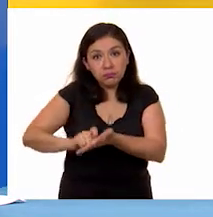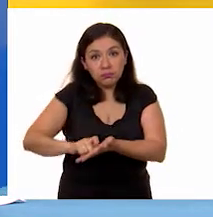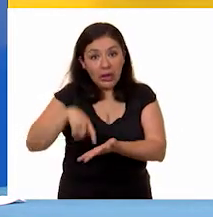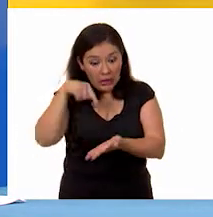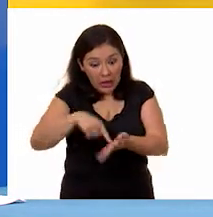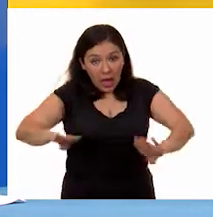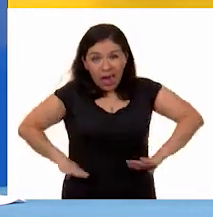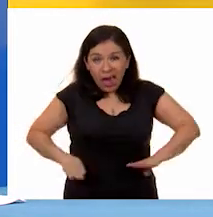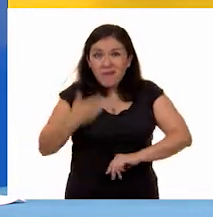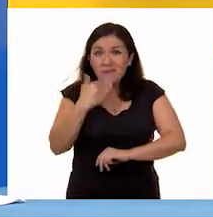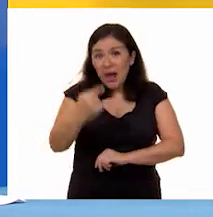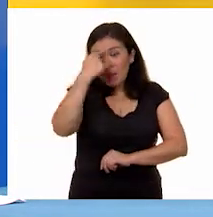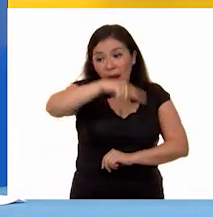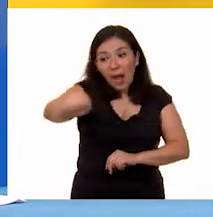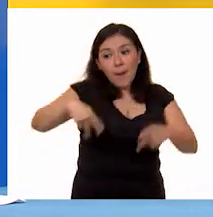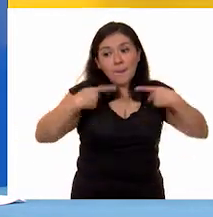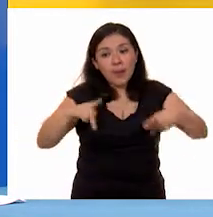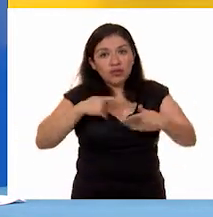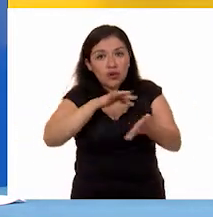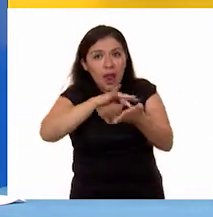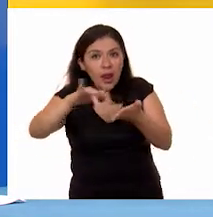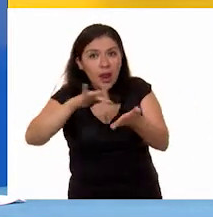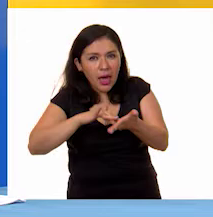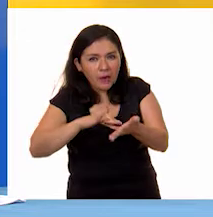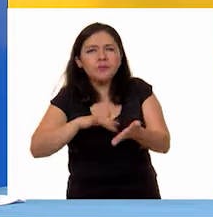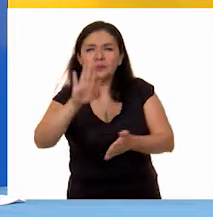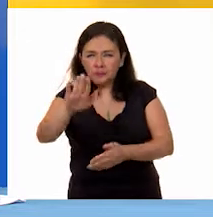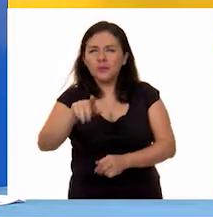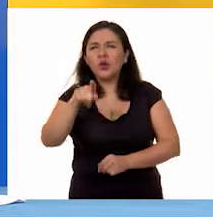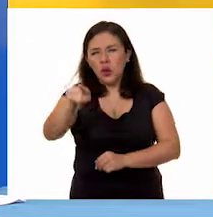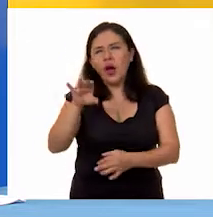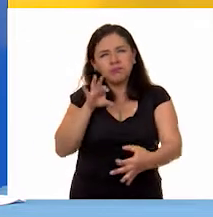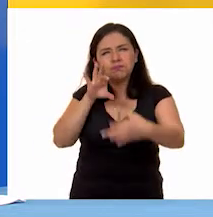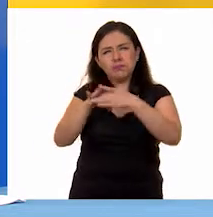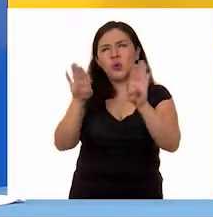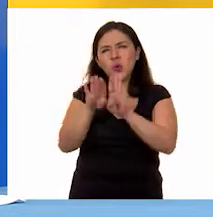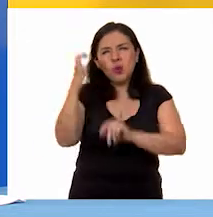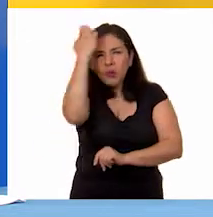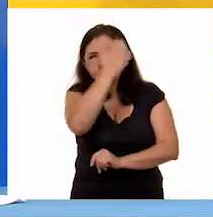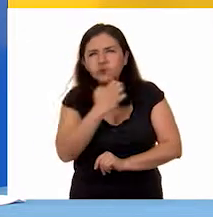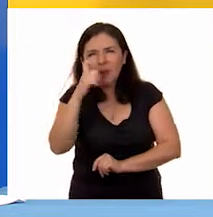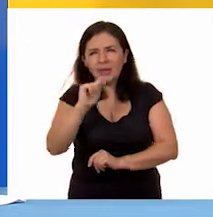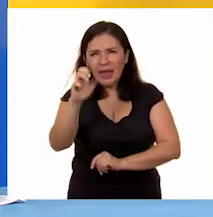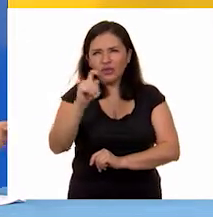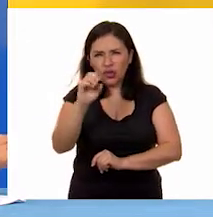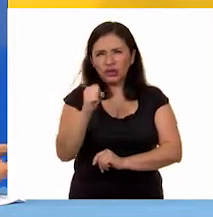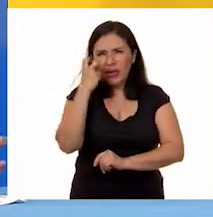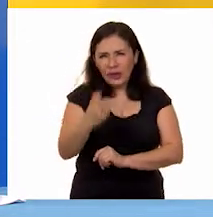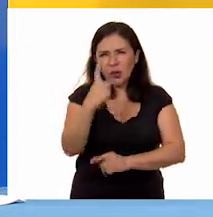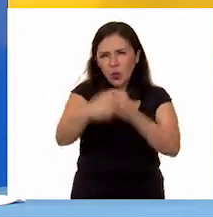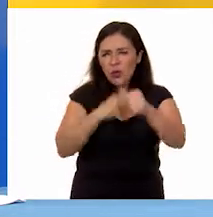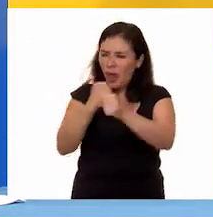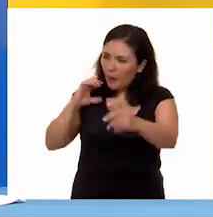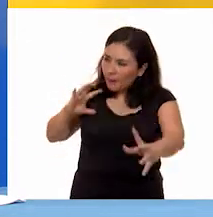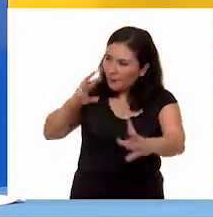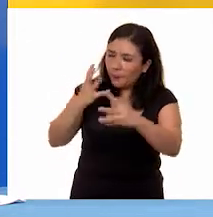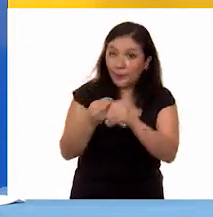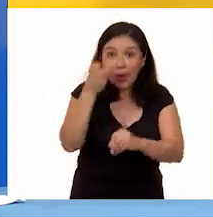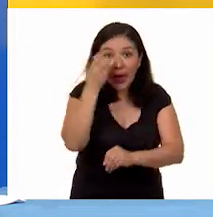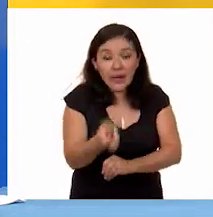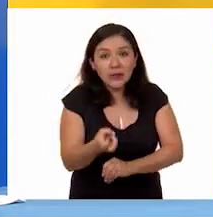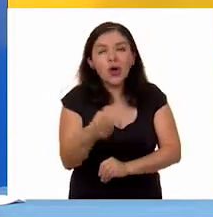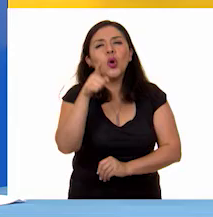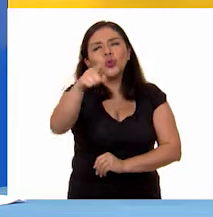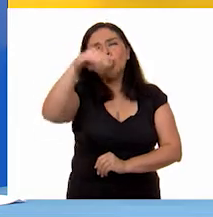adecuado también para los destinatarios. De acuerdo con tu experiencia en el análisis de textos a lo largo del ciclo escolar,